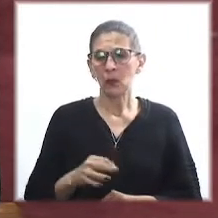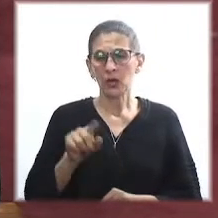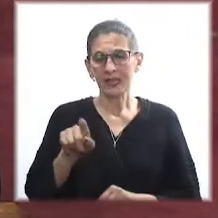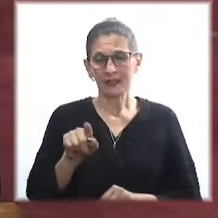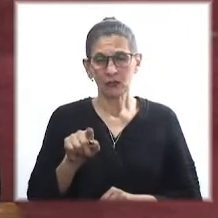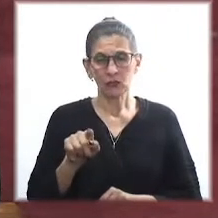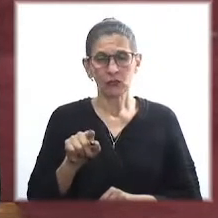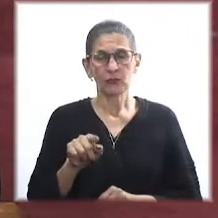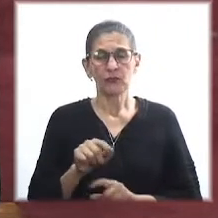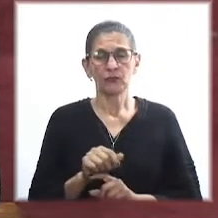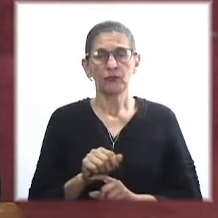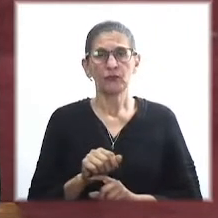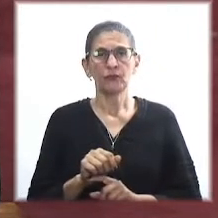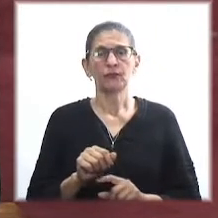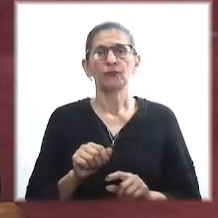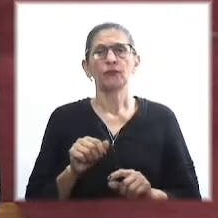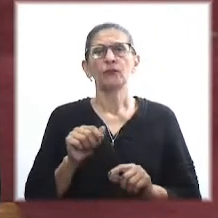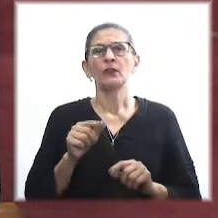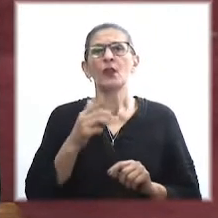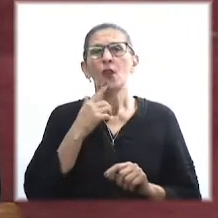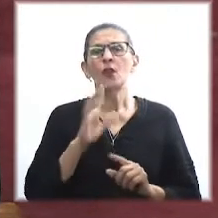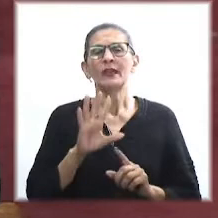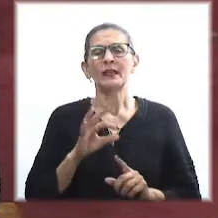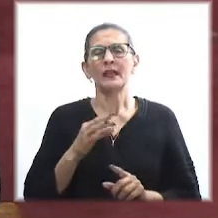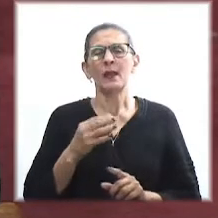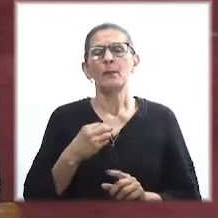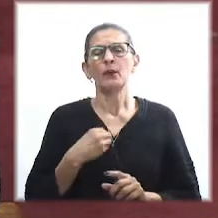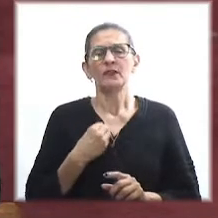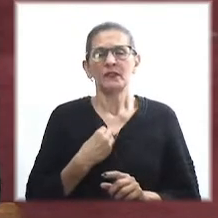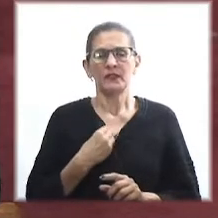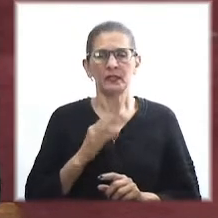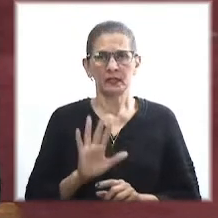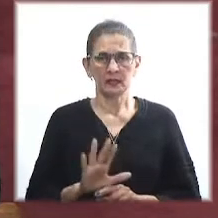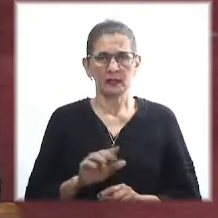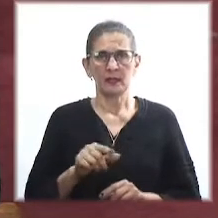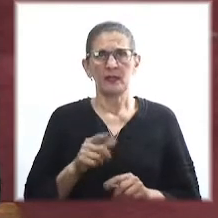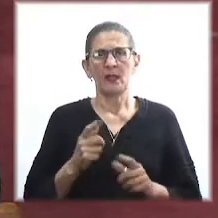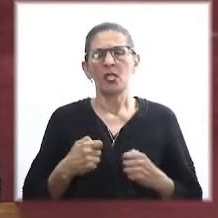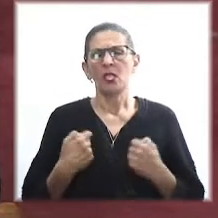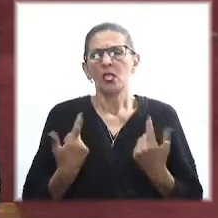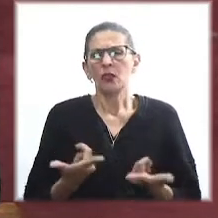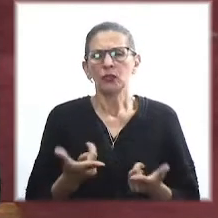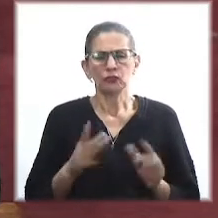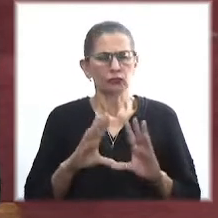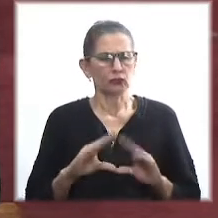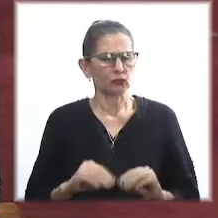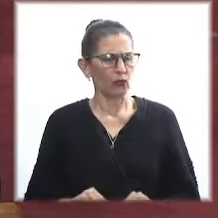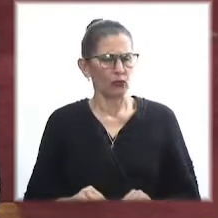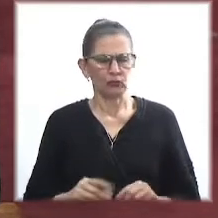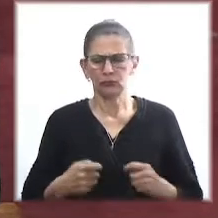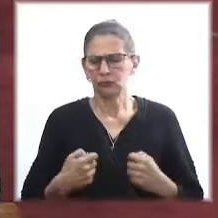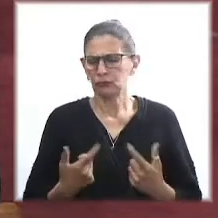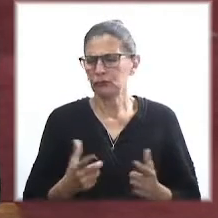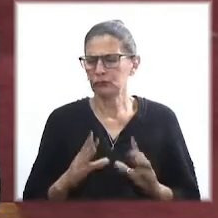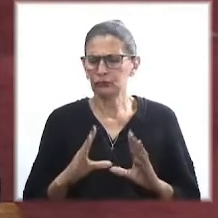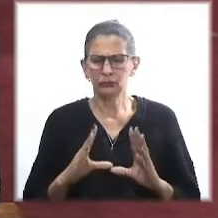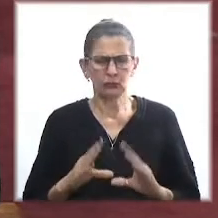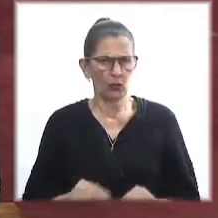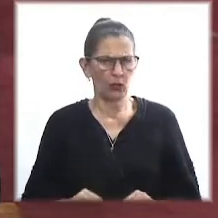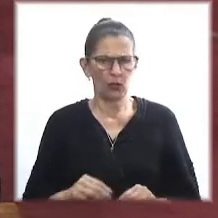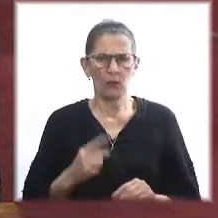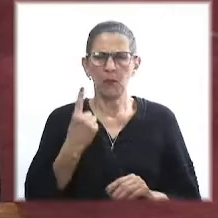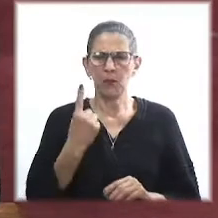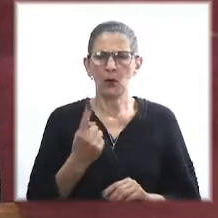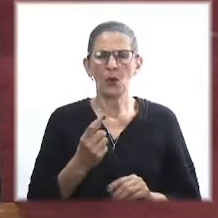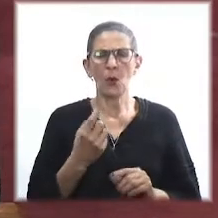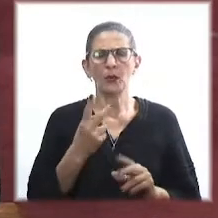condicionó lo que le quedaba por vivir, habiendo dado todo por una